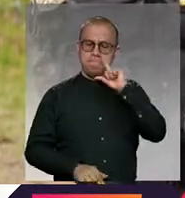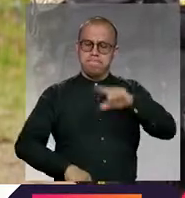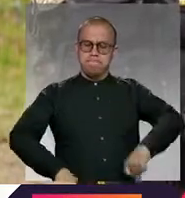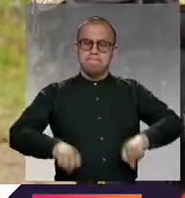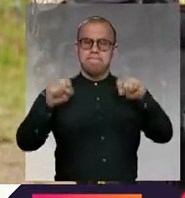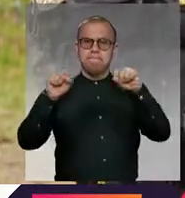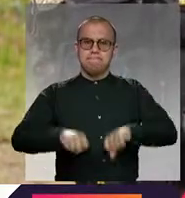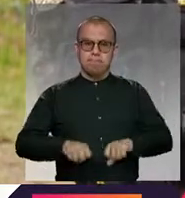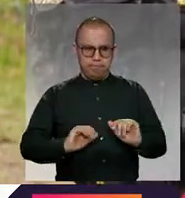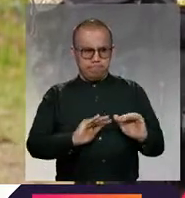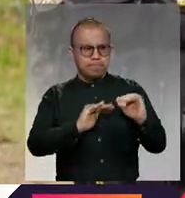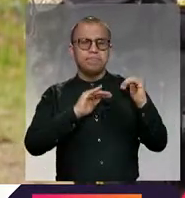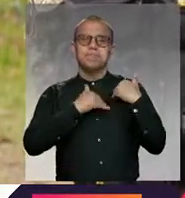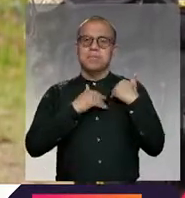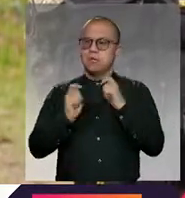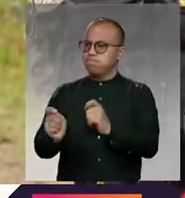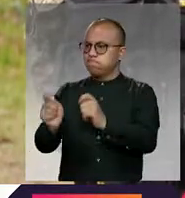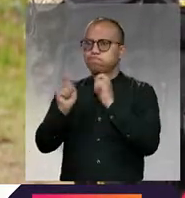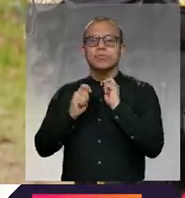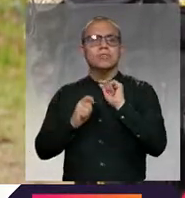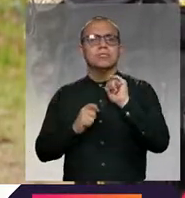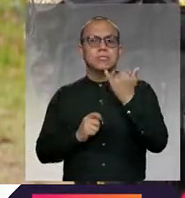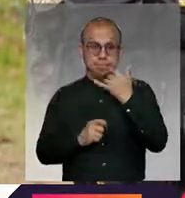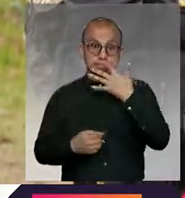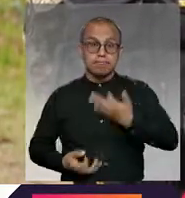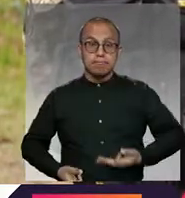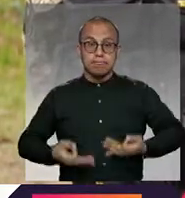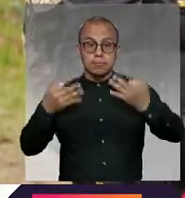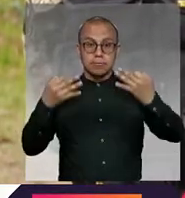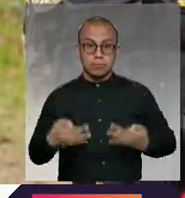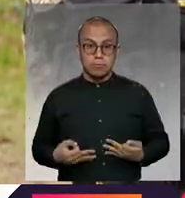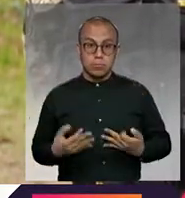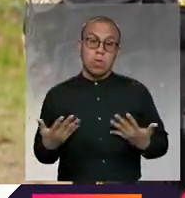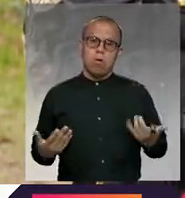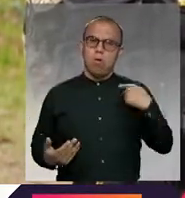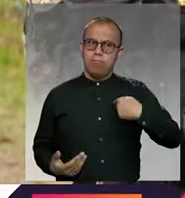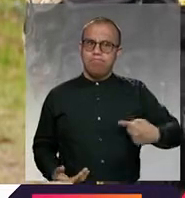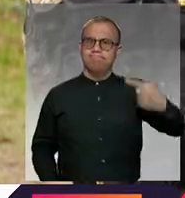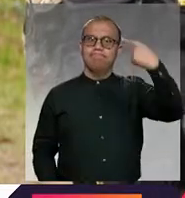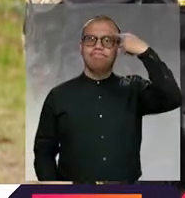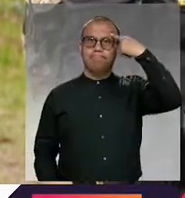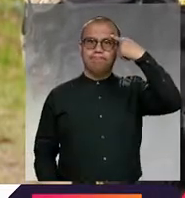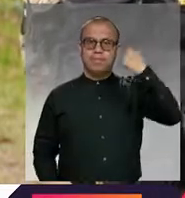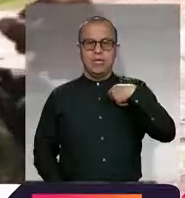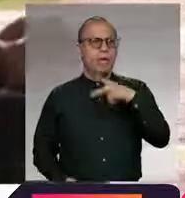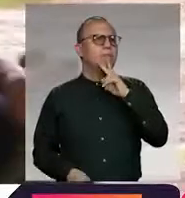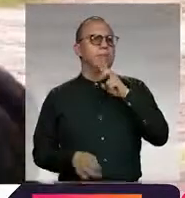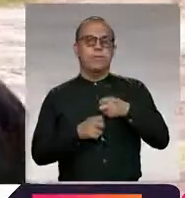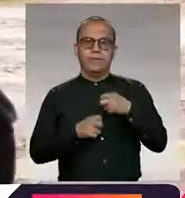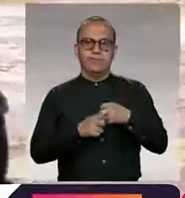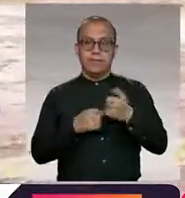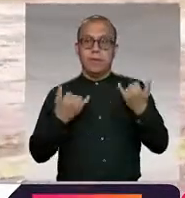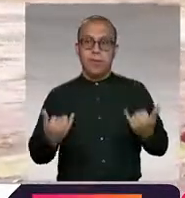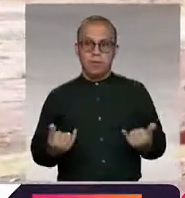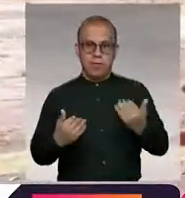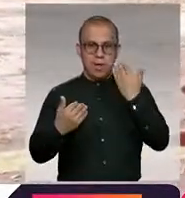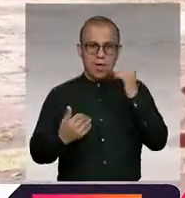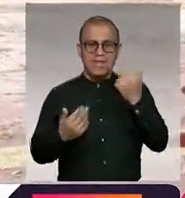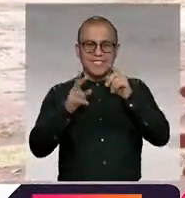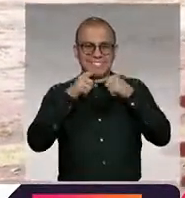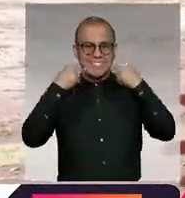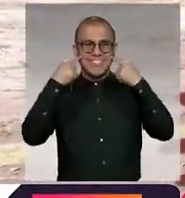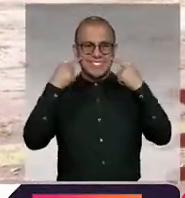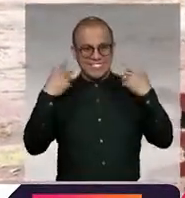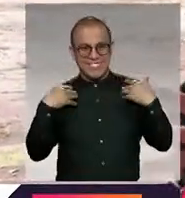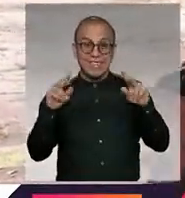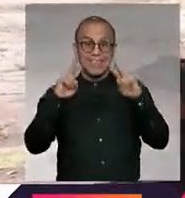nosotras podemos ocupar cargos que realmente son o creen que son un poco difíciles. Esta oficial que sonríe cuando